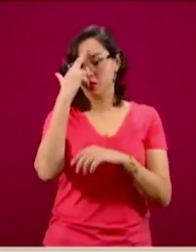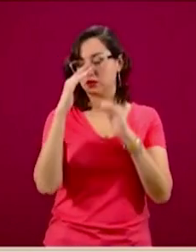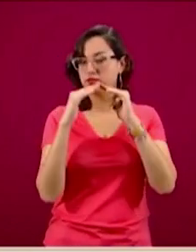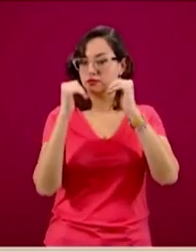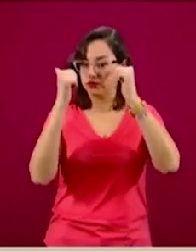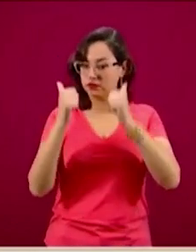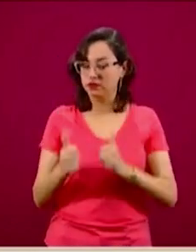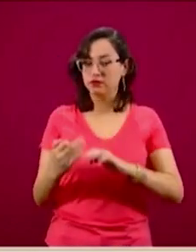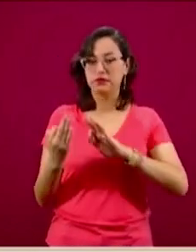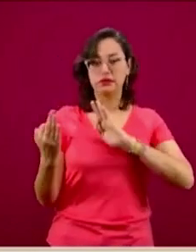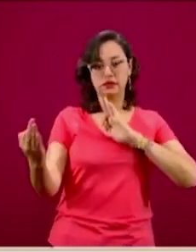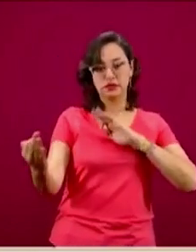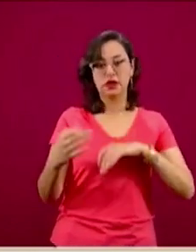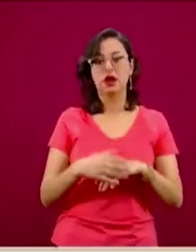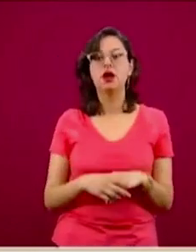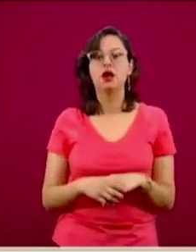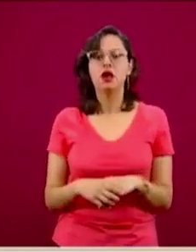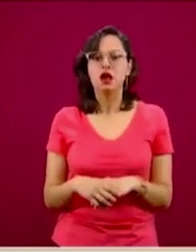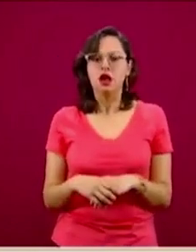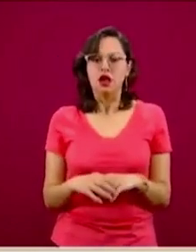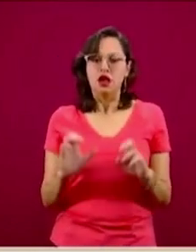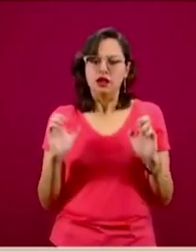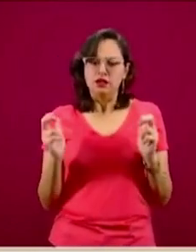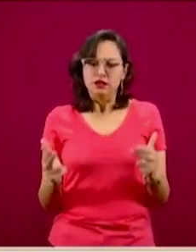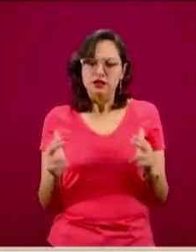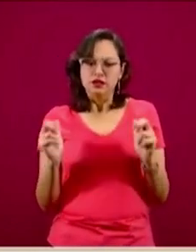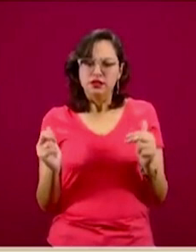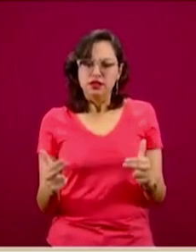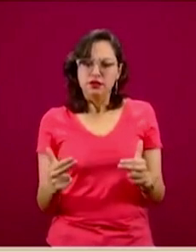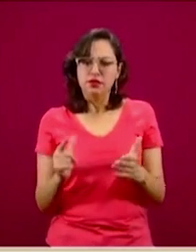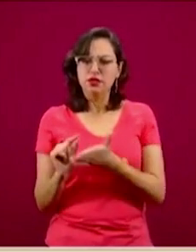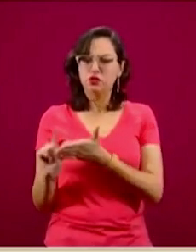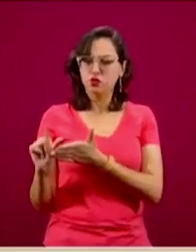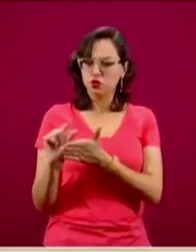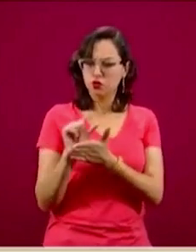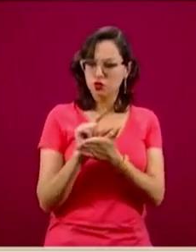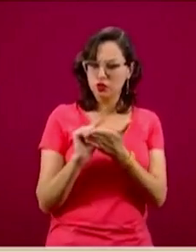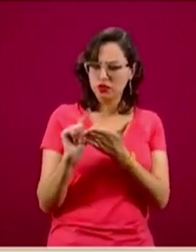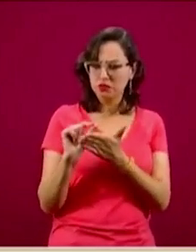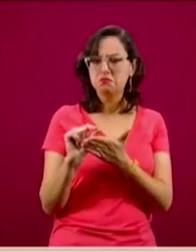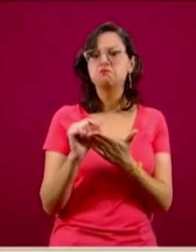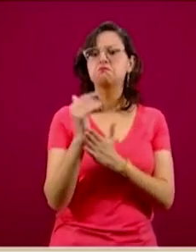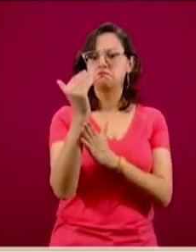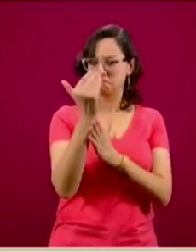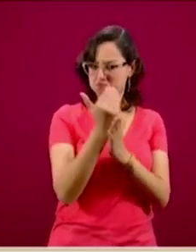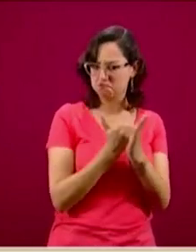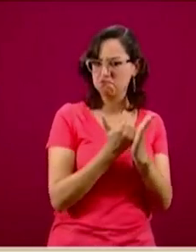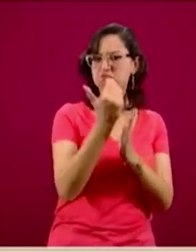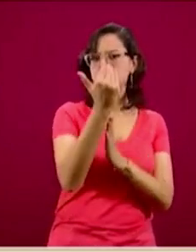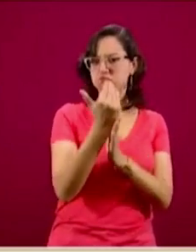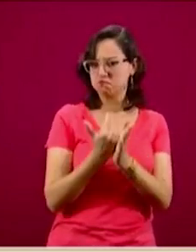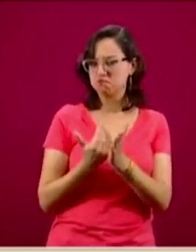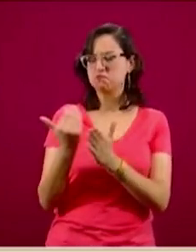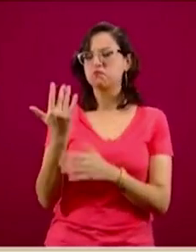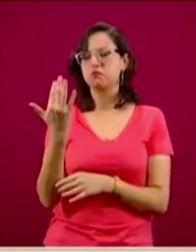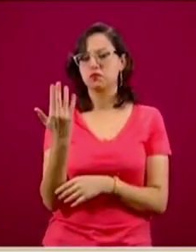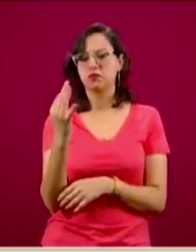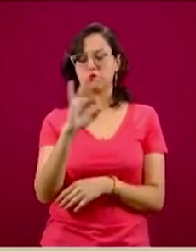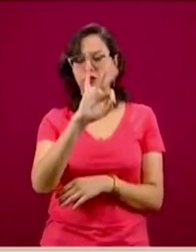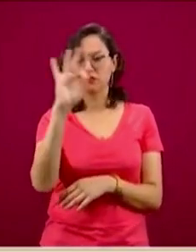distancia chiapas a través de 'twitter' muestra también reducción de menos del